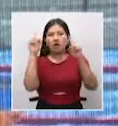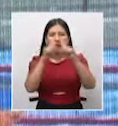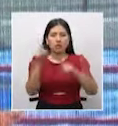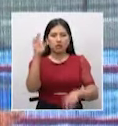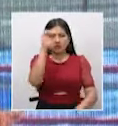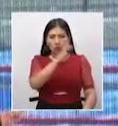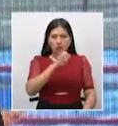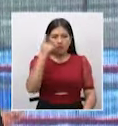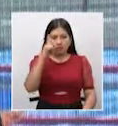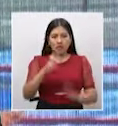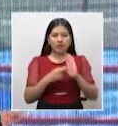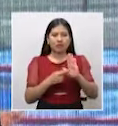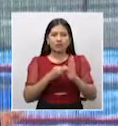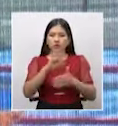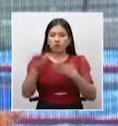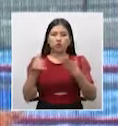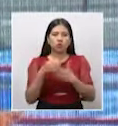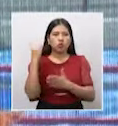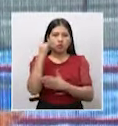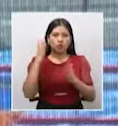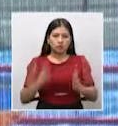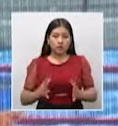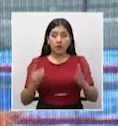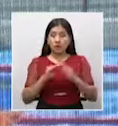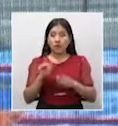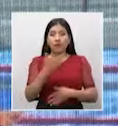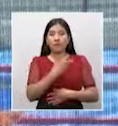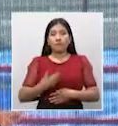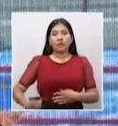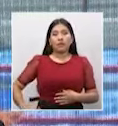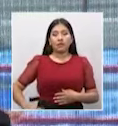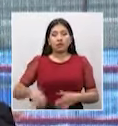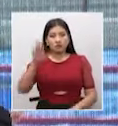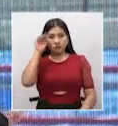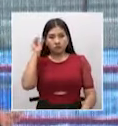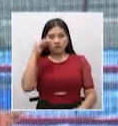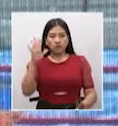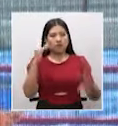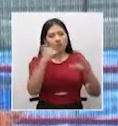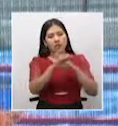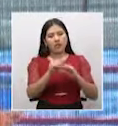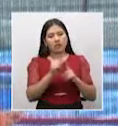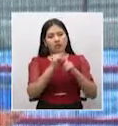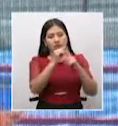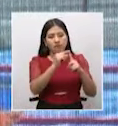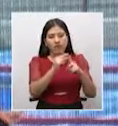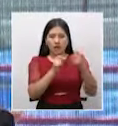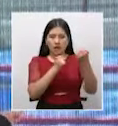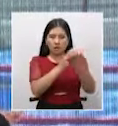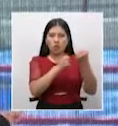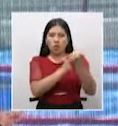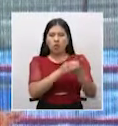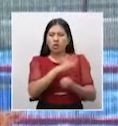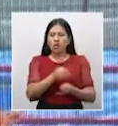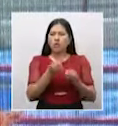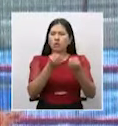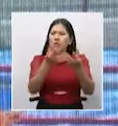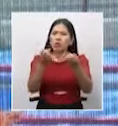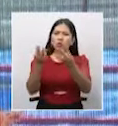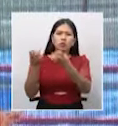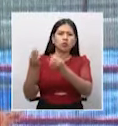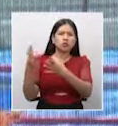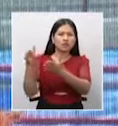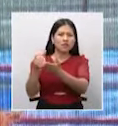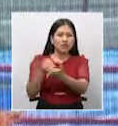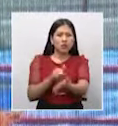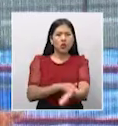para representar a los bolivianos. El presidente Luis Arce le ha mandado un mensaje de apoyo, lo mismo que los millones y